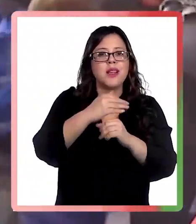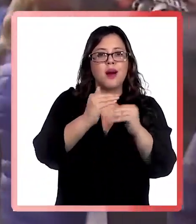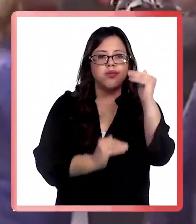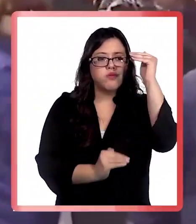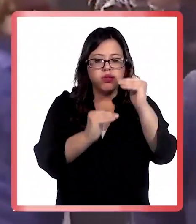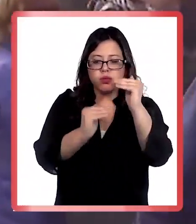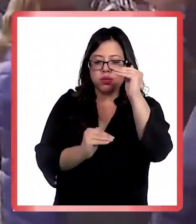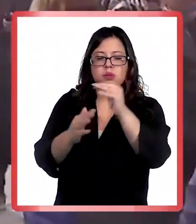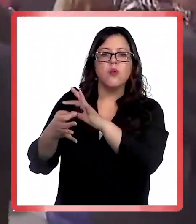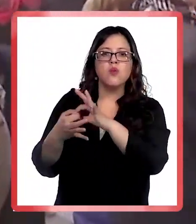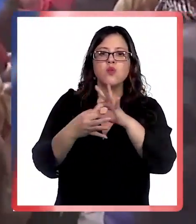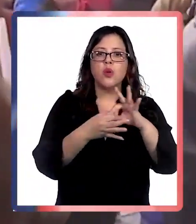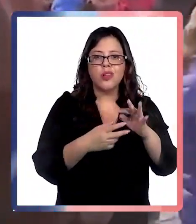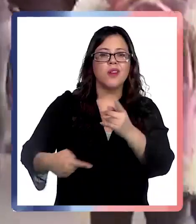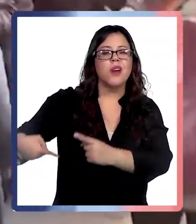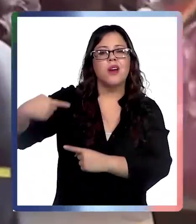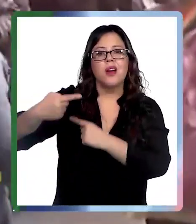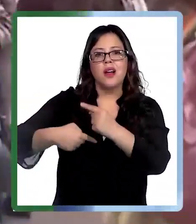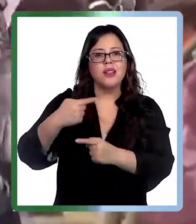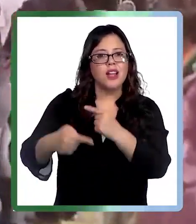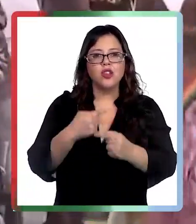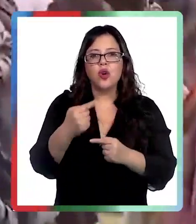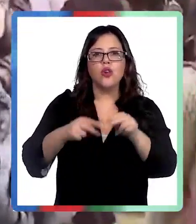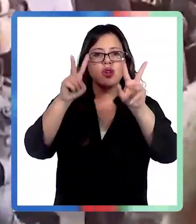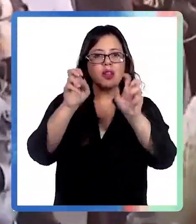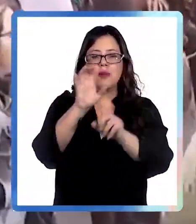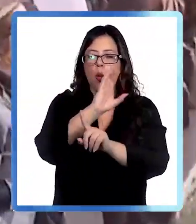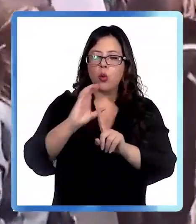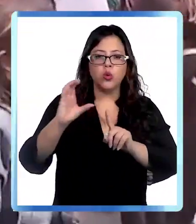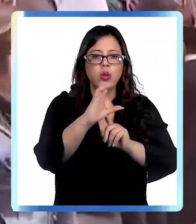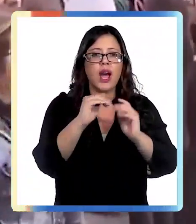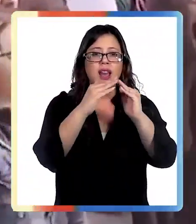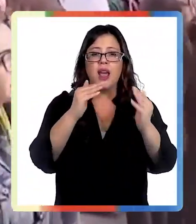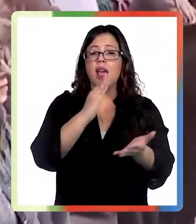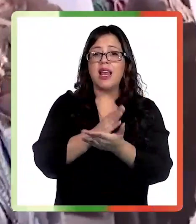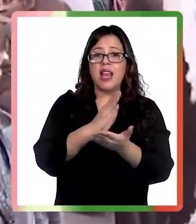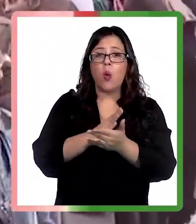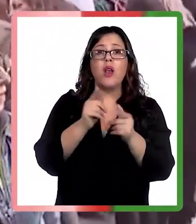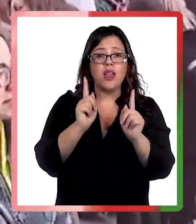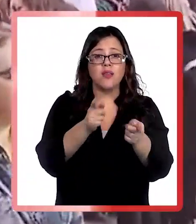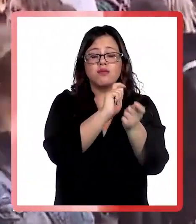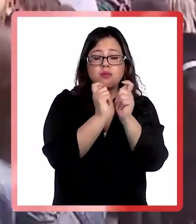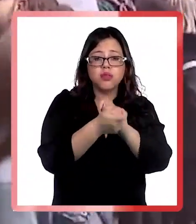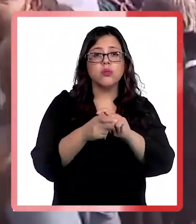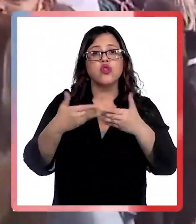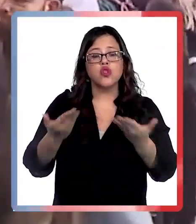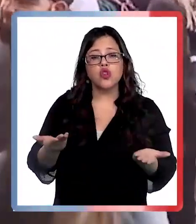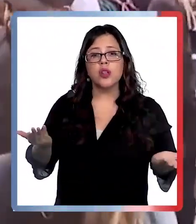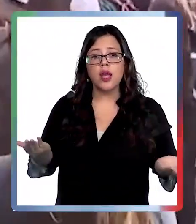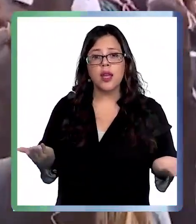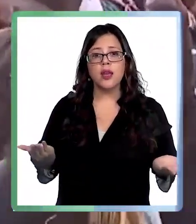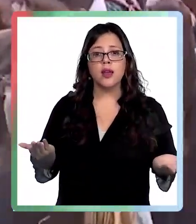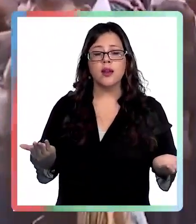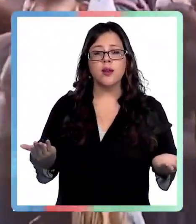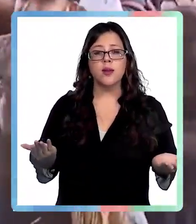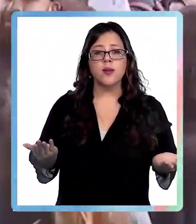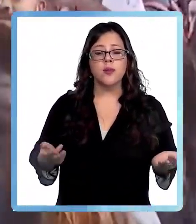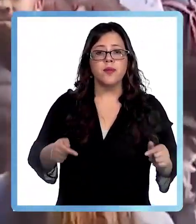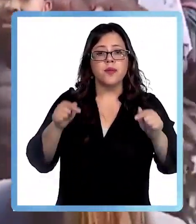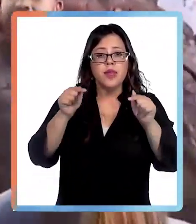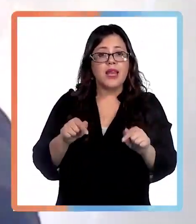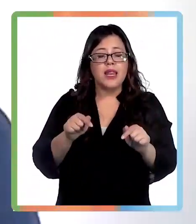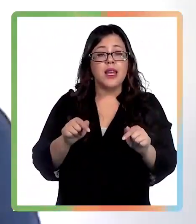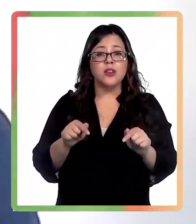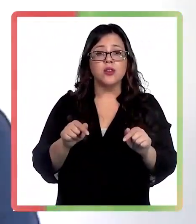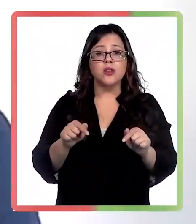estas diferencias? Por distintas trayectorias, capitales culturales, es la escuela que genera el cambio. Y es precisamente